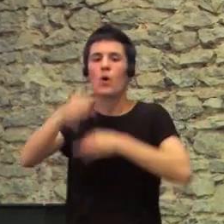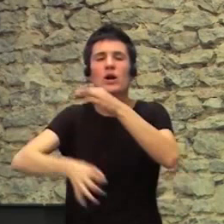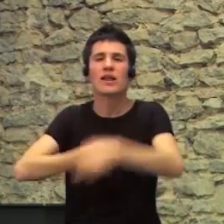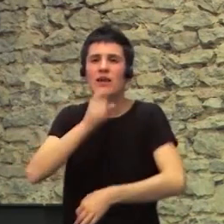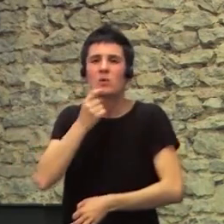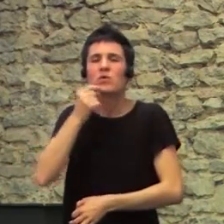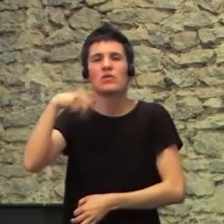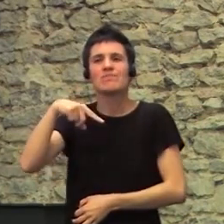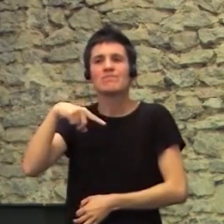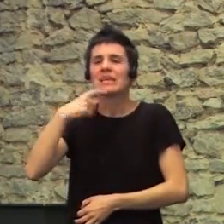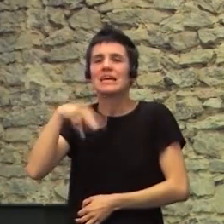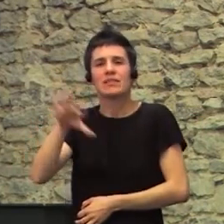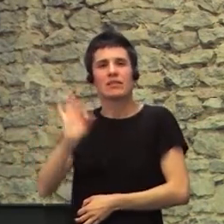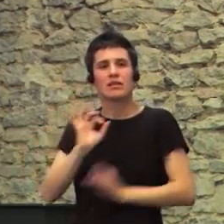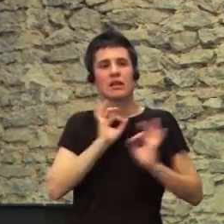Normalmente,